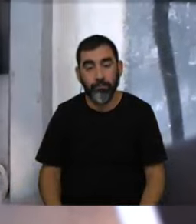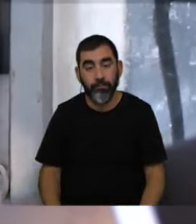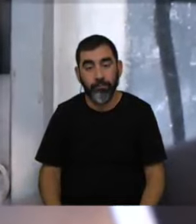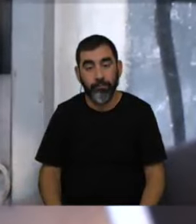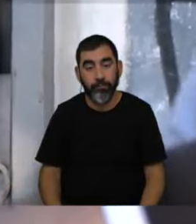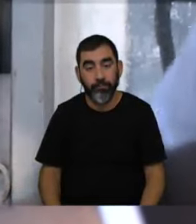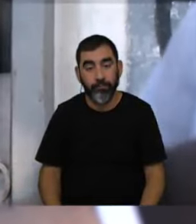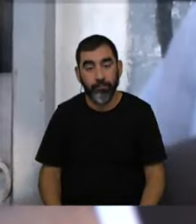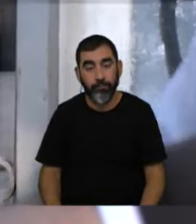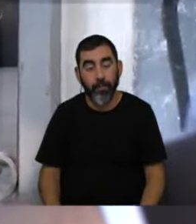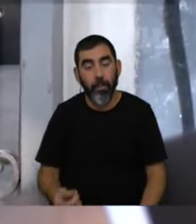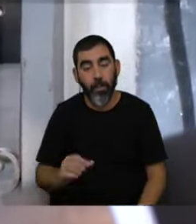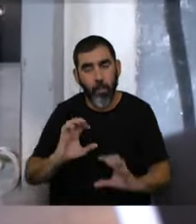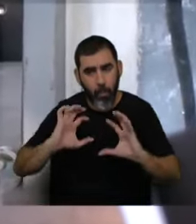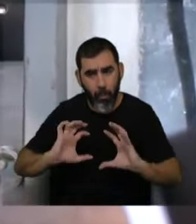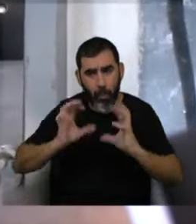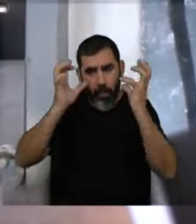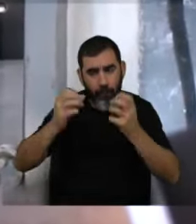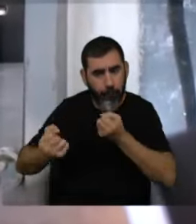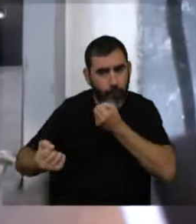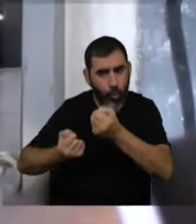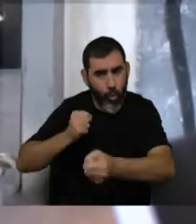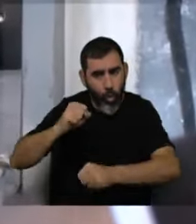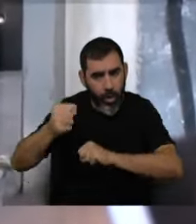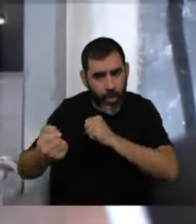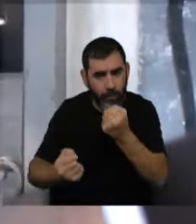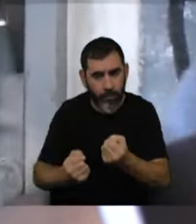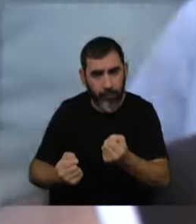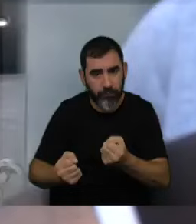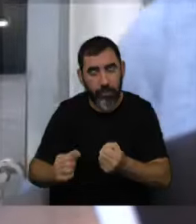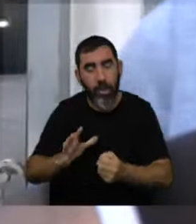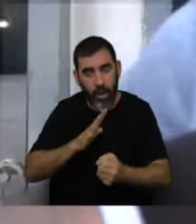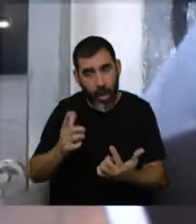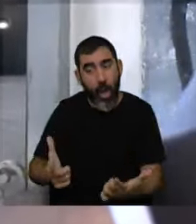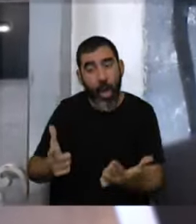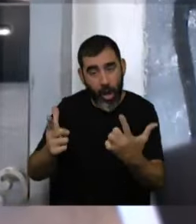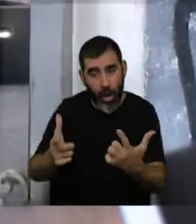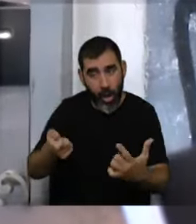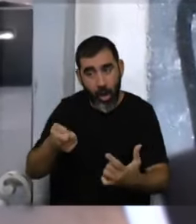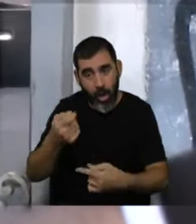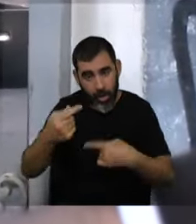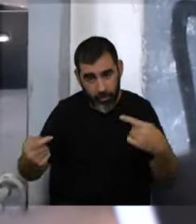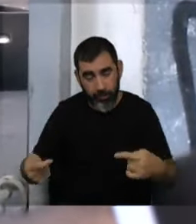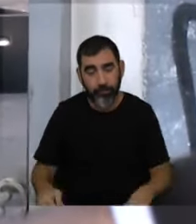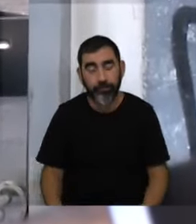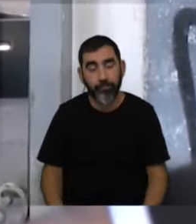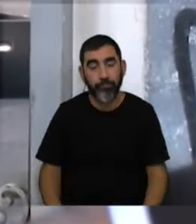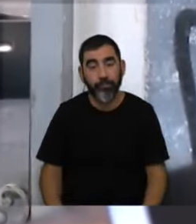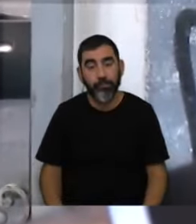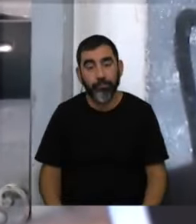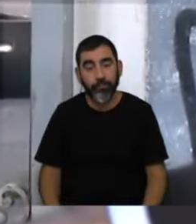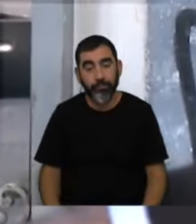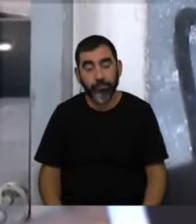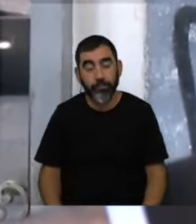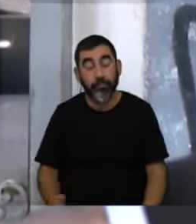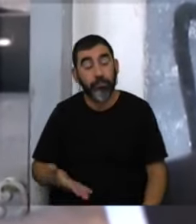compañera cada vez es más violenta las peleas bueno ha habido armas y demás y bueno está